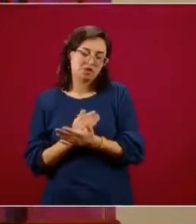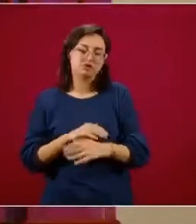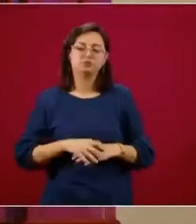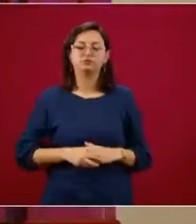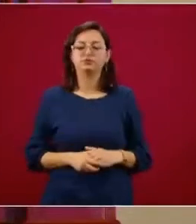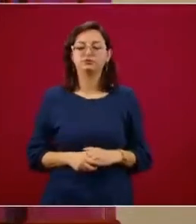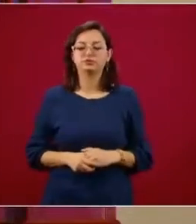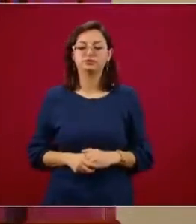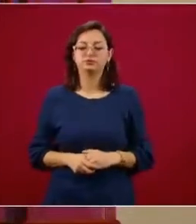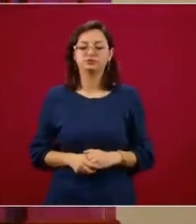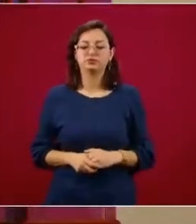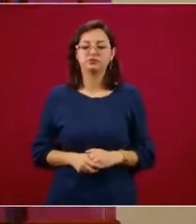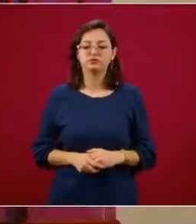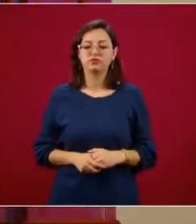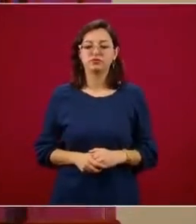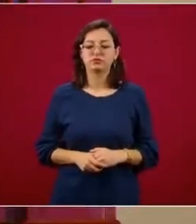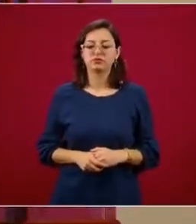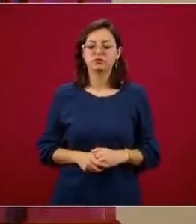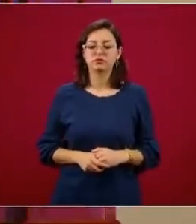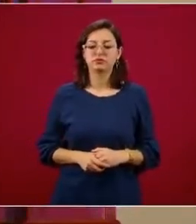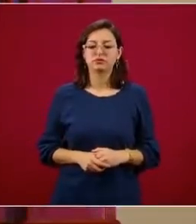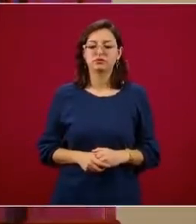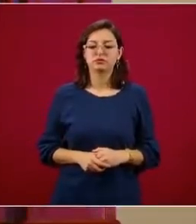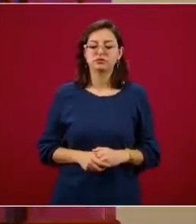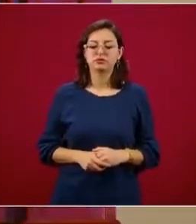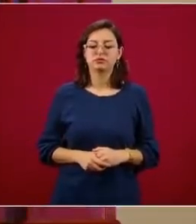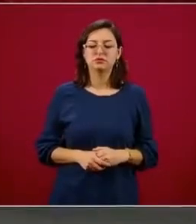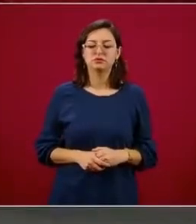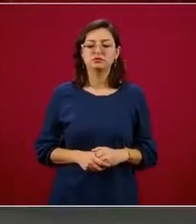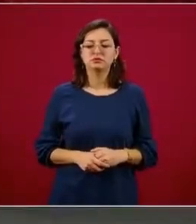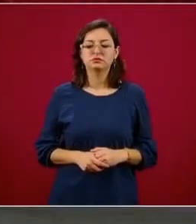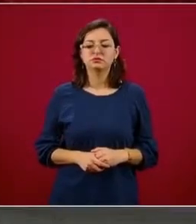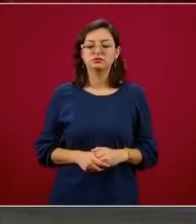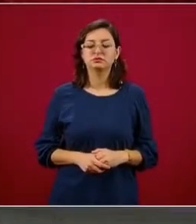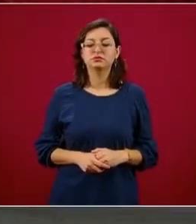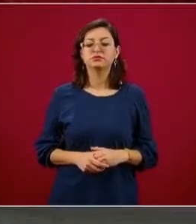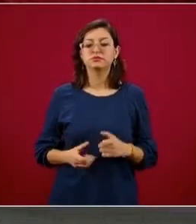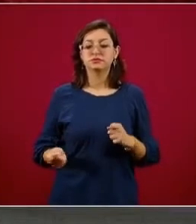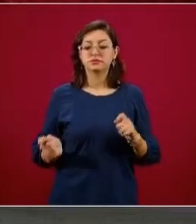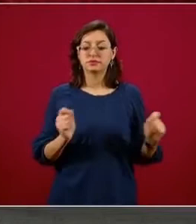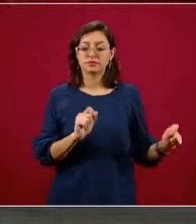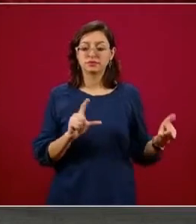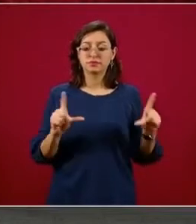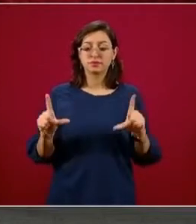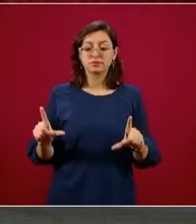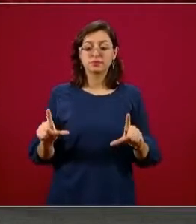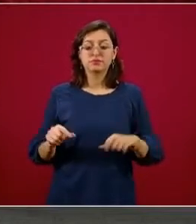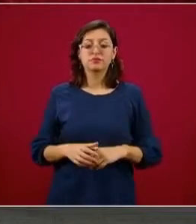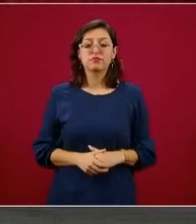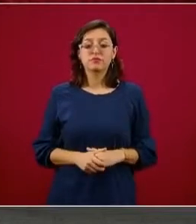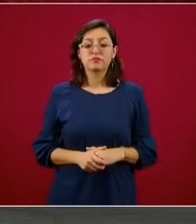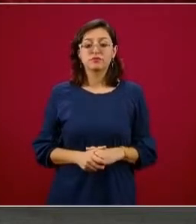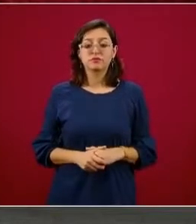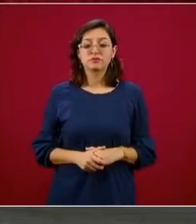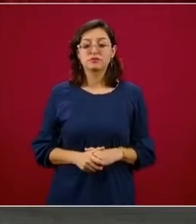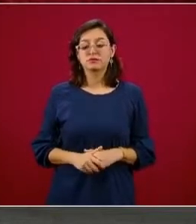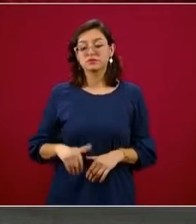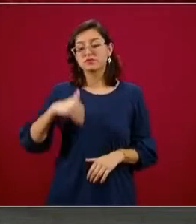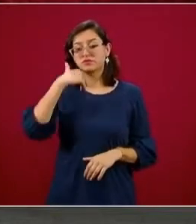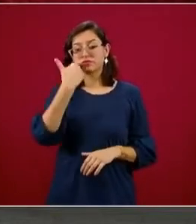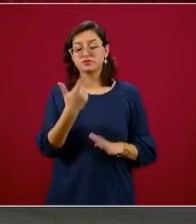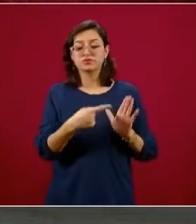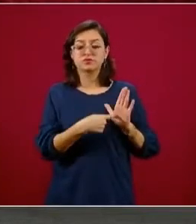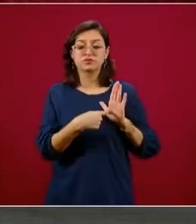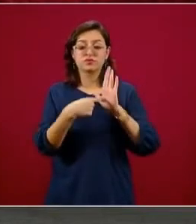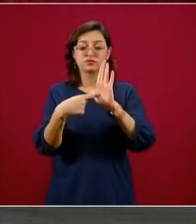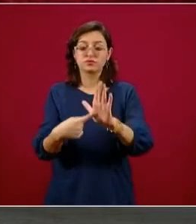tener inclusive por debajo de este 36%. En la siguiente diapositiva queremos